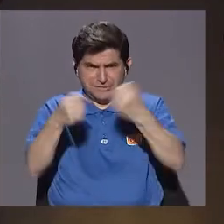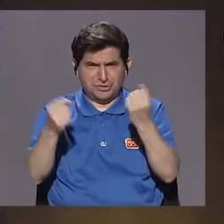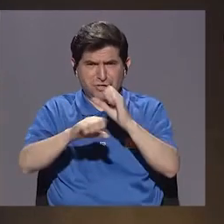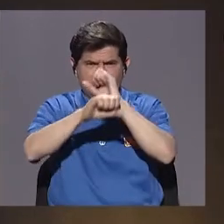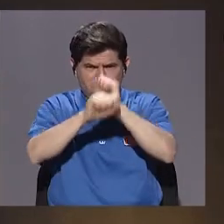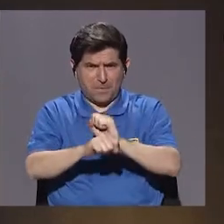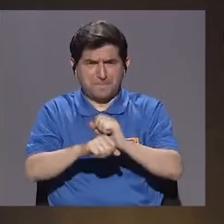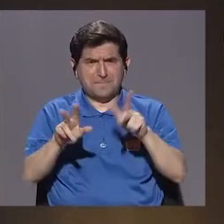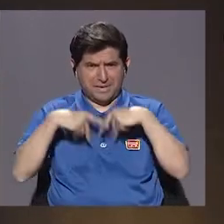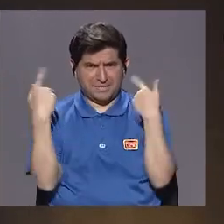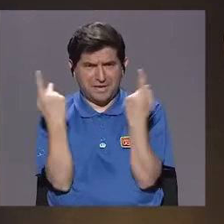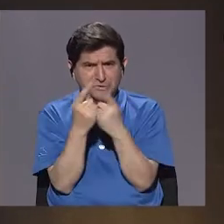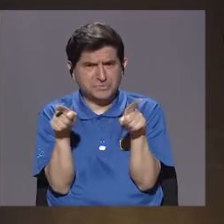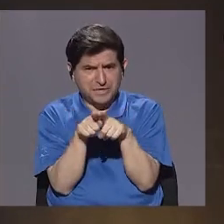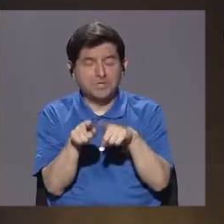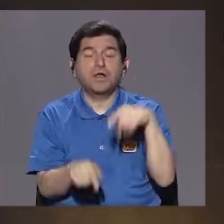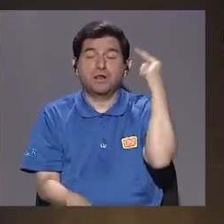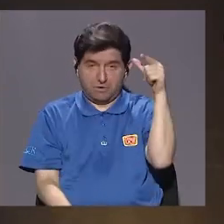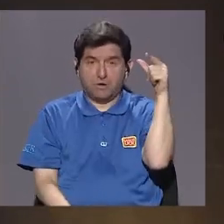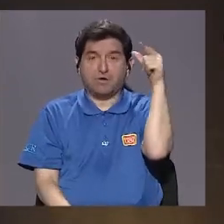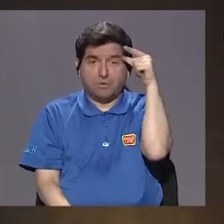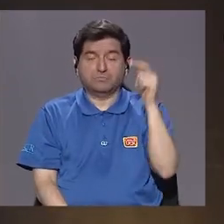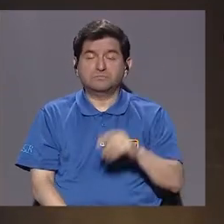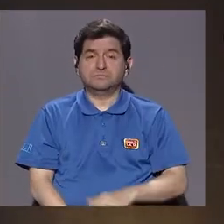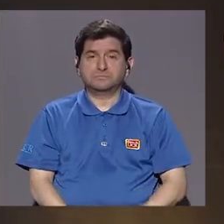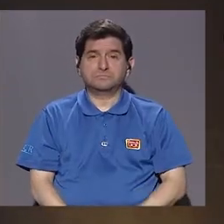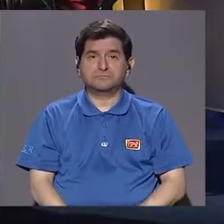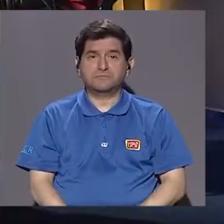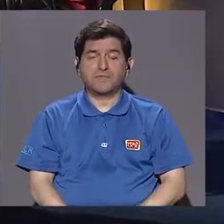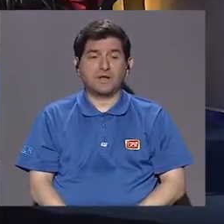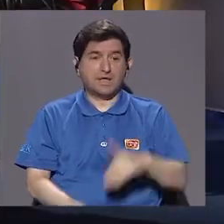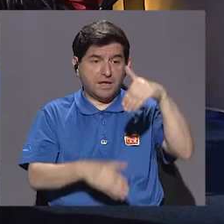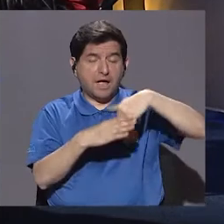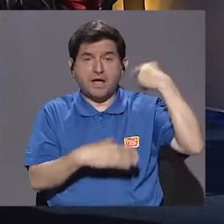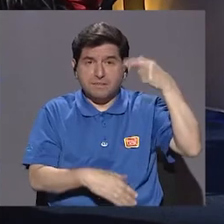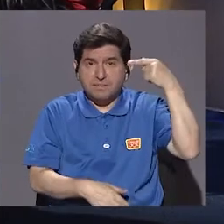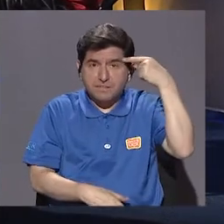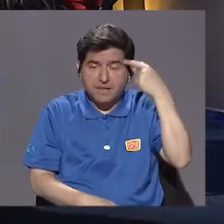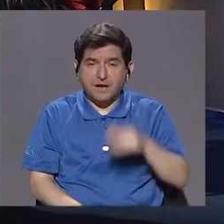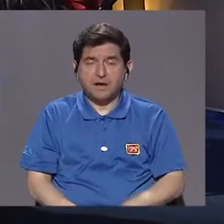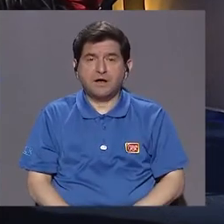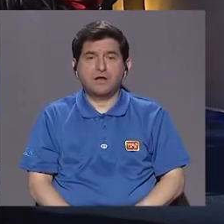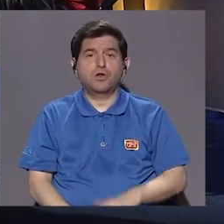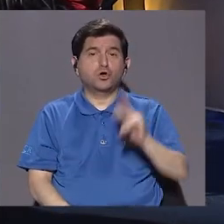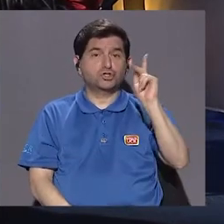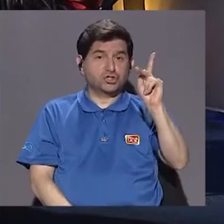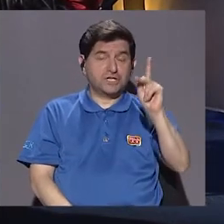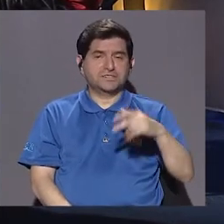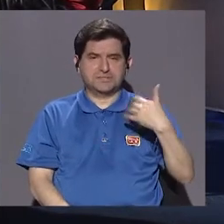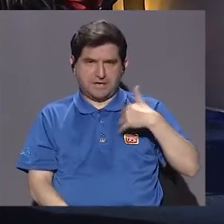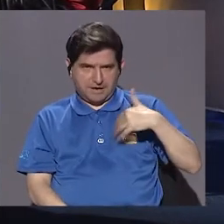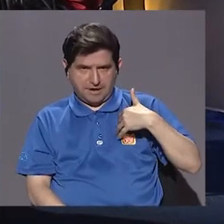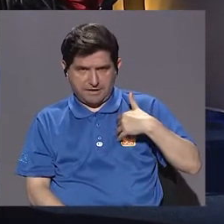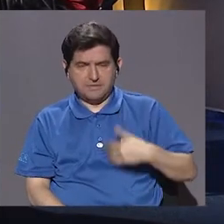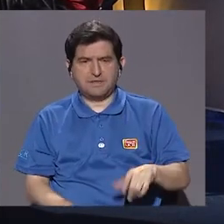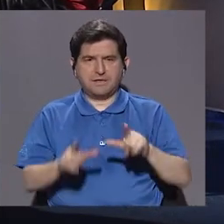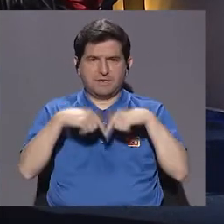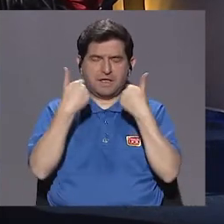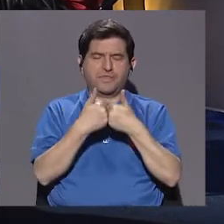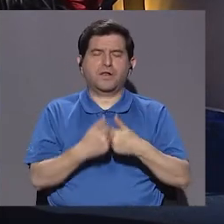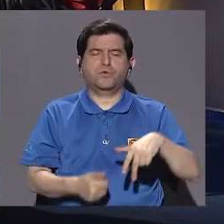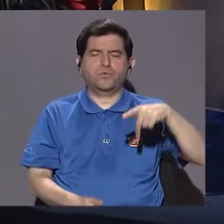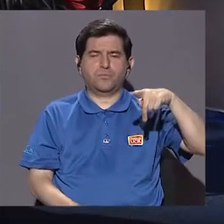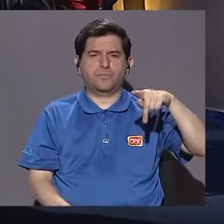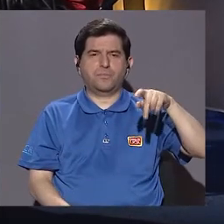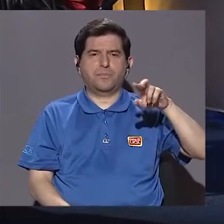transición de partidos también por supuesto y ahí entran a gobiernos los kirchner que venían del sector peronista